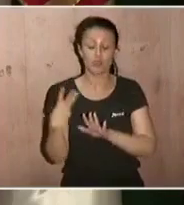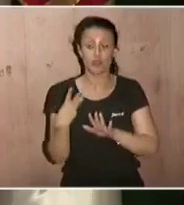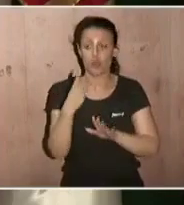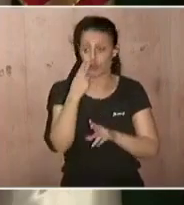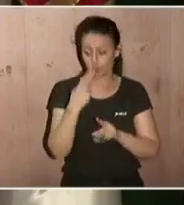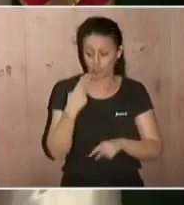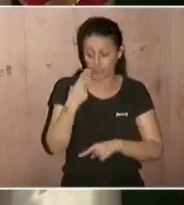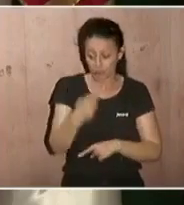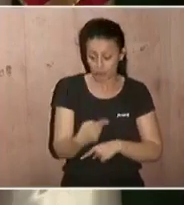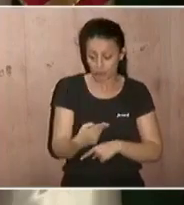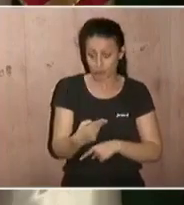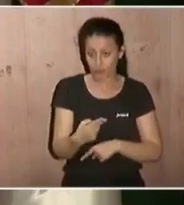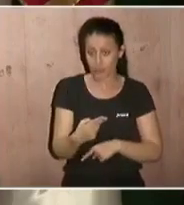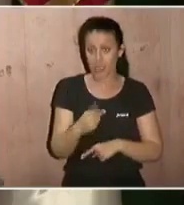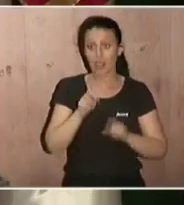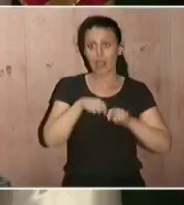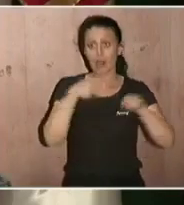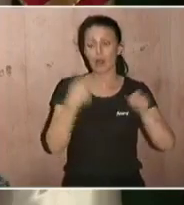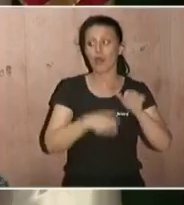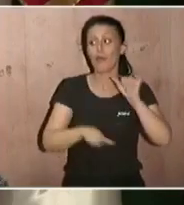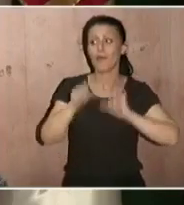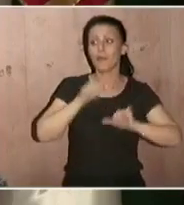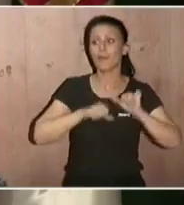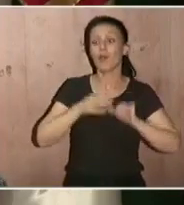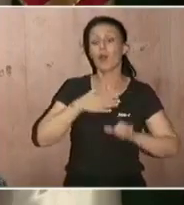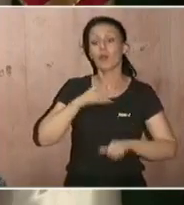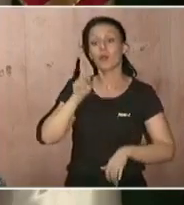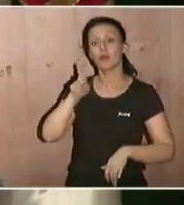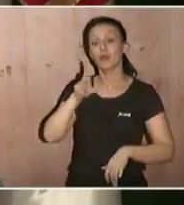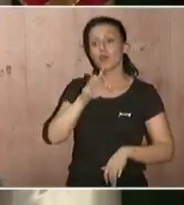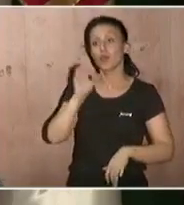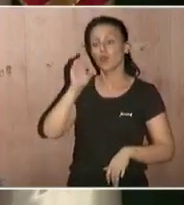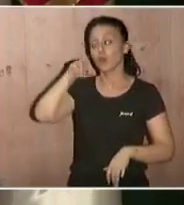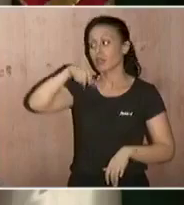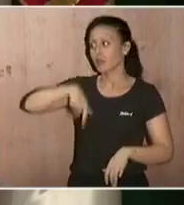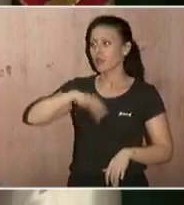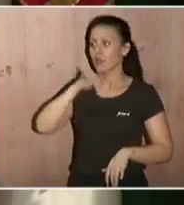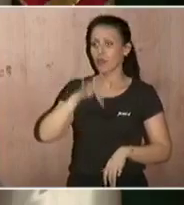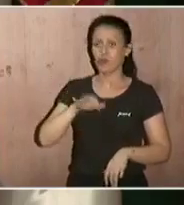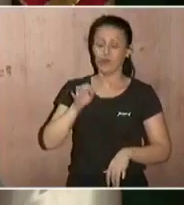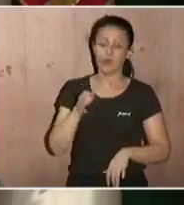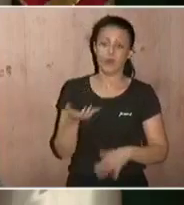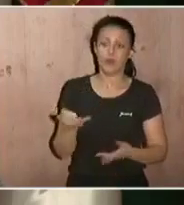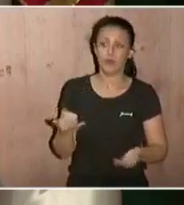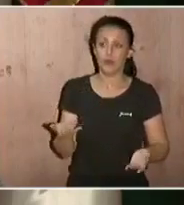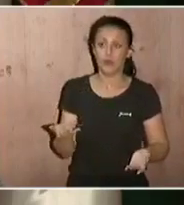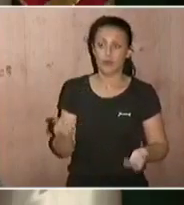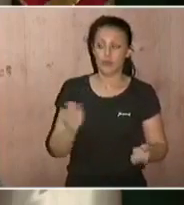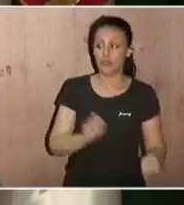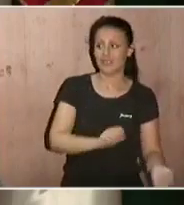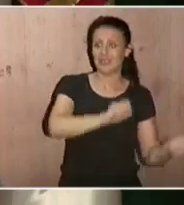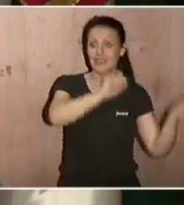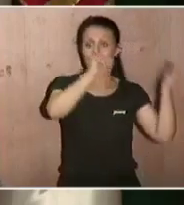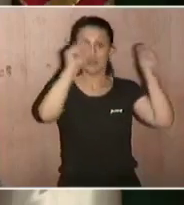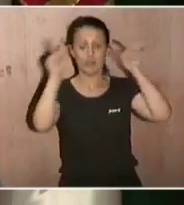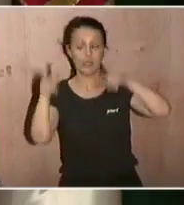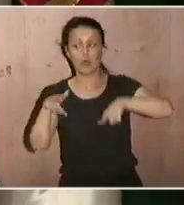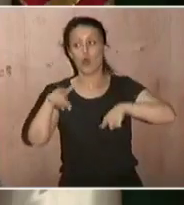pude volver a Zaragoza cuando mi maestro, Lorenzo Martín Retortillo, se trasladó a la